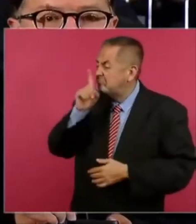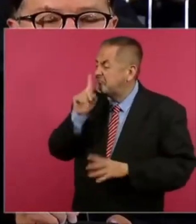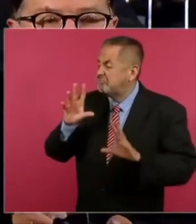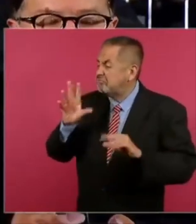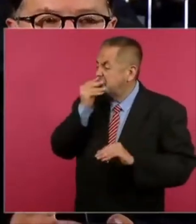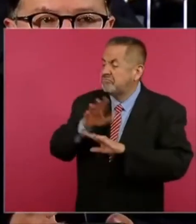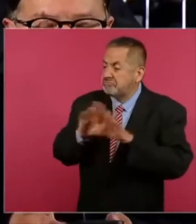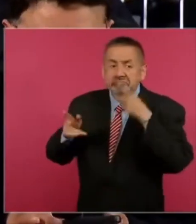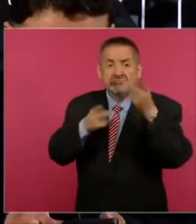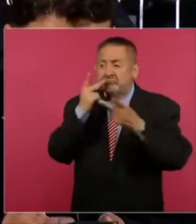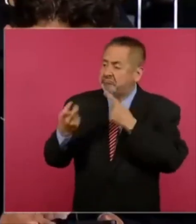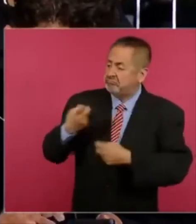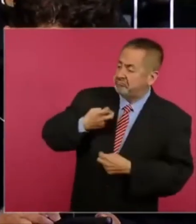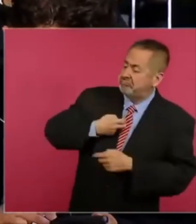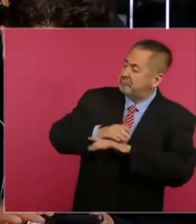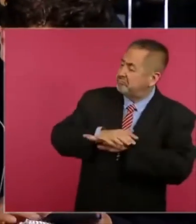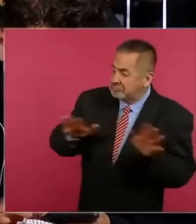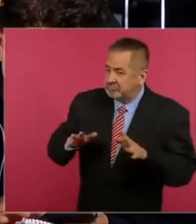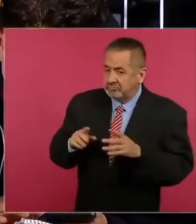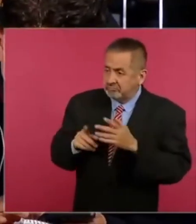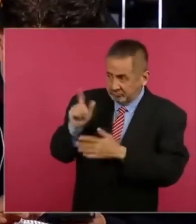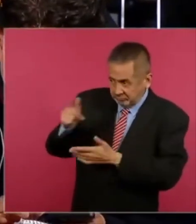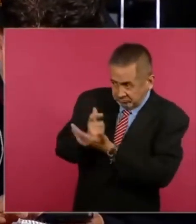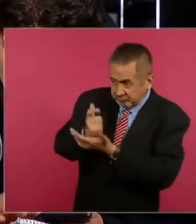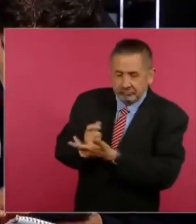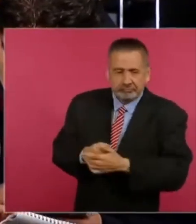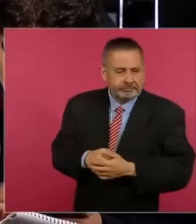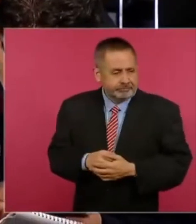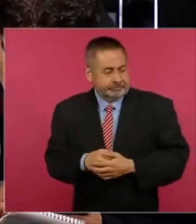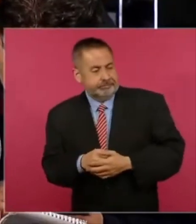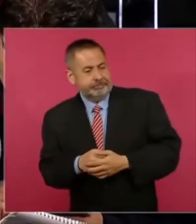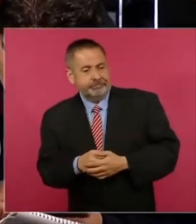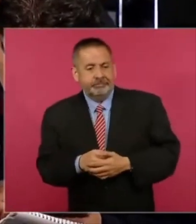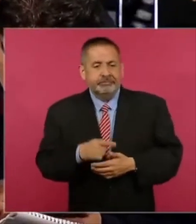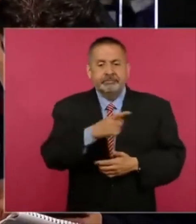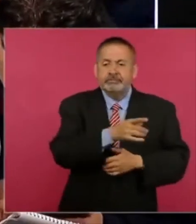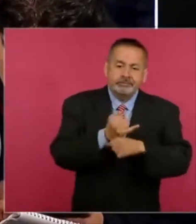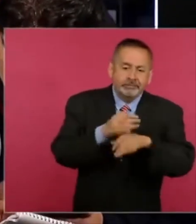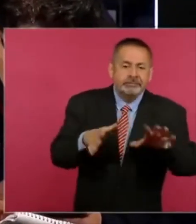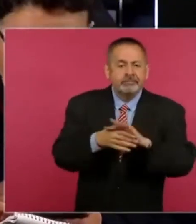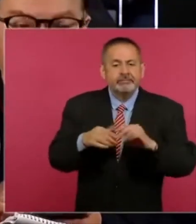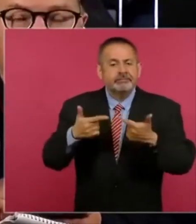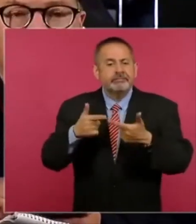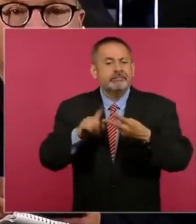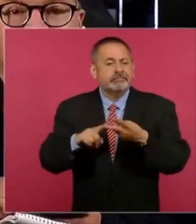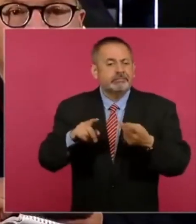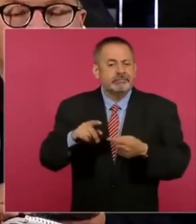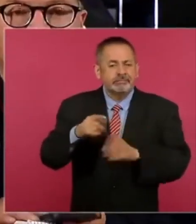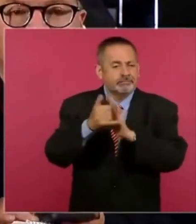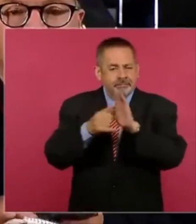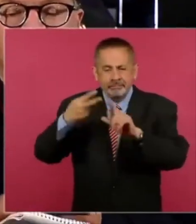que deje de hablar de ellos. También han estado pidiendo ya informes para Google, para YouTube, de mis